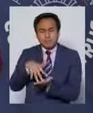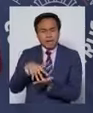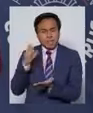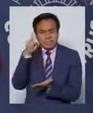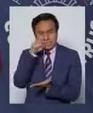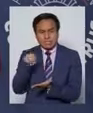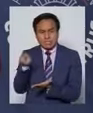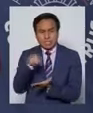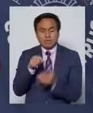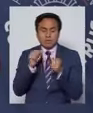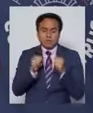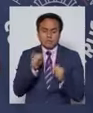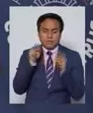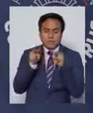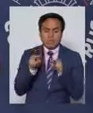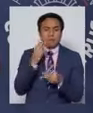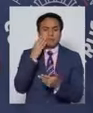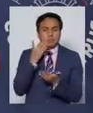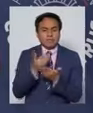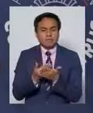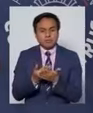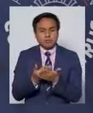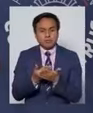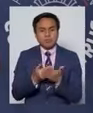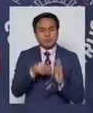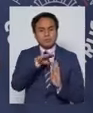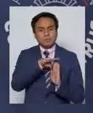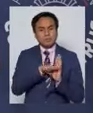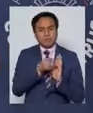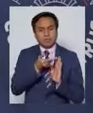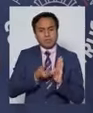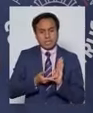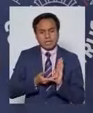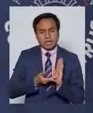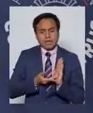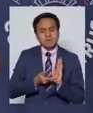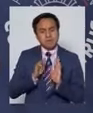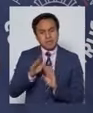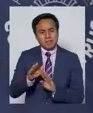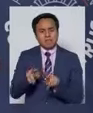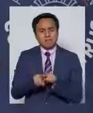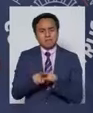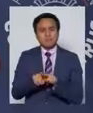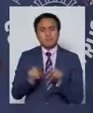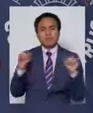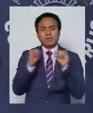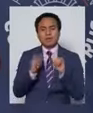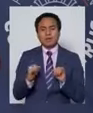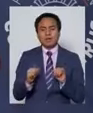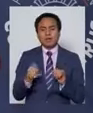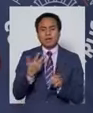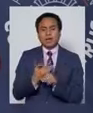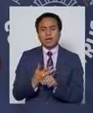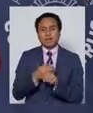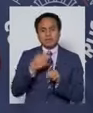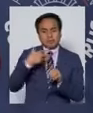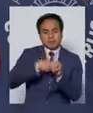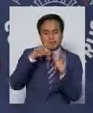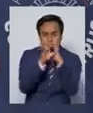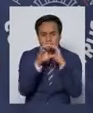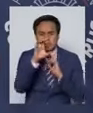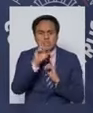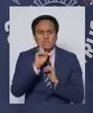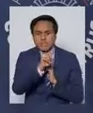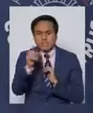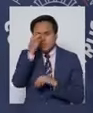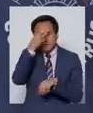vulnerables, vean lo beneficioso que es esta política y que de esa forma, complementando con la capacidad de testeo, complementando